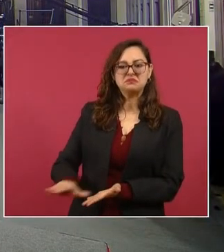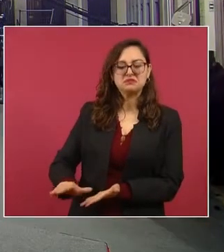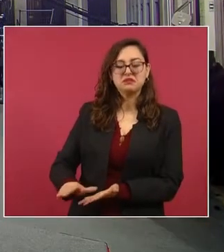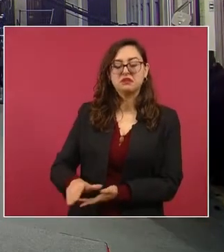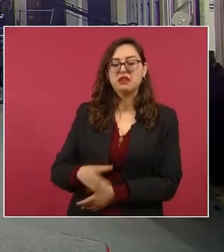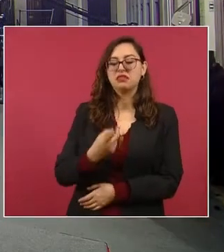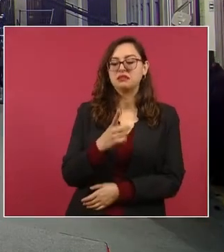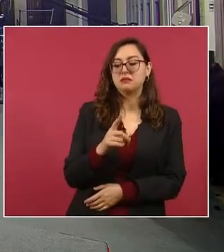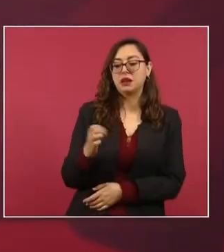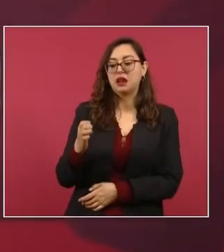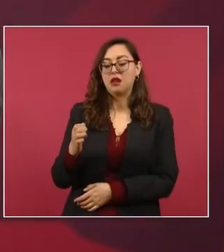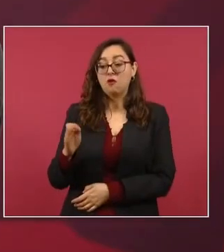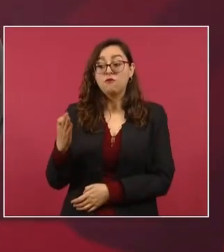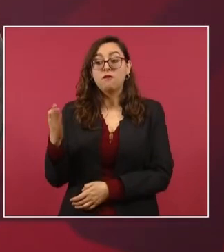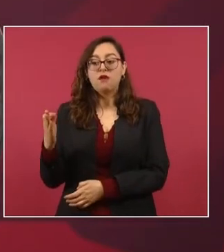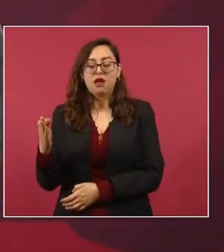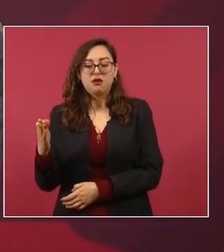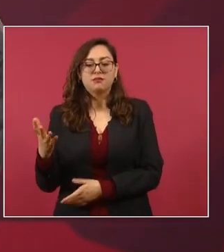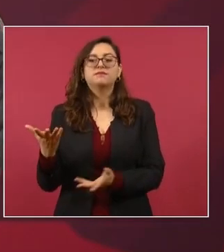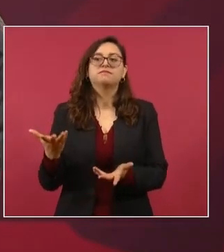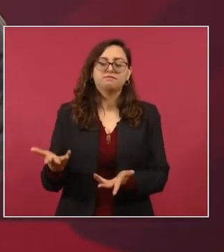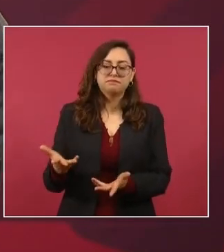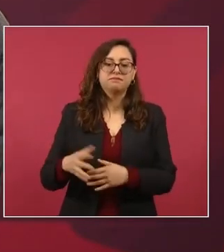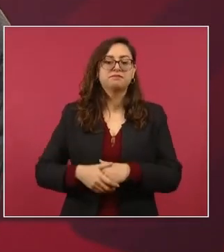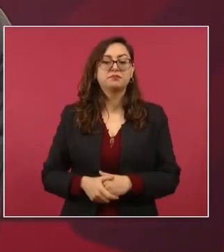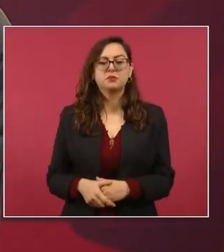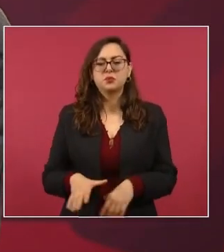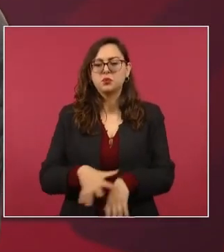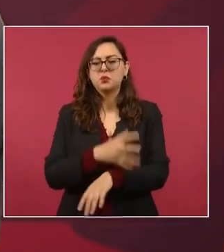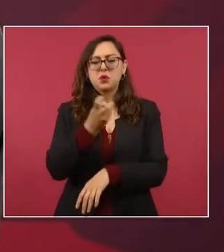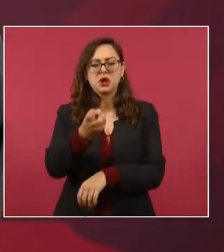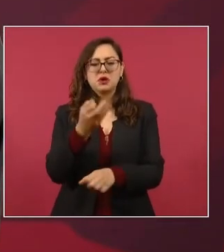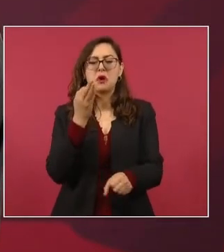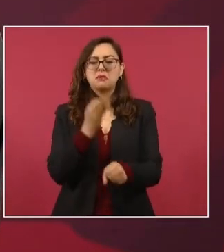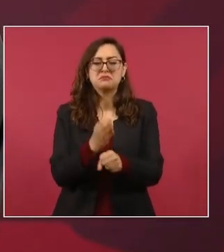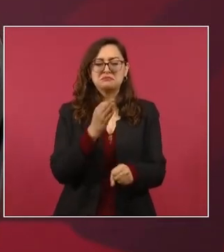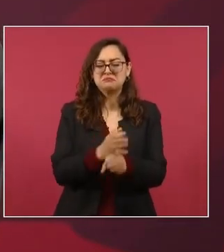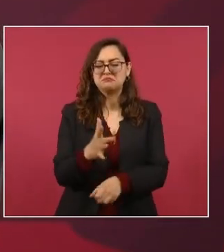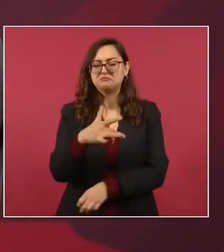nos preocupa el que en